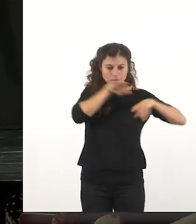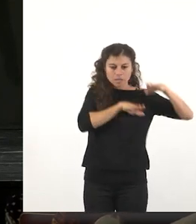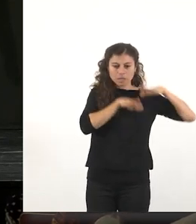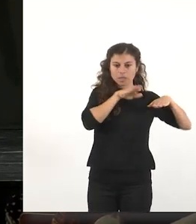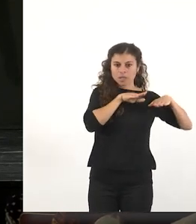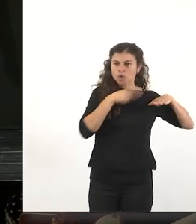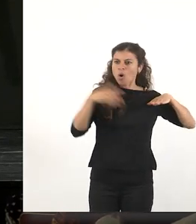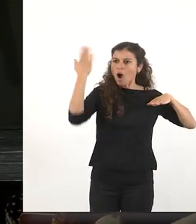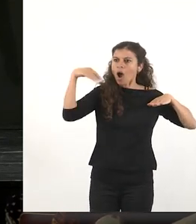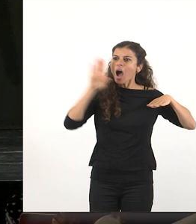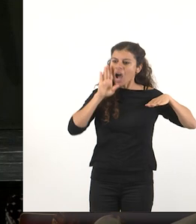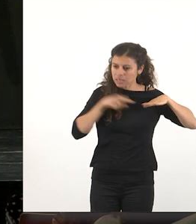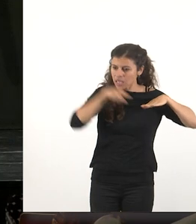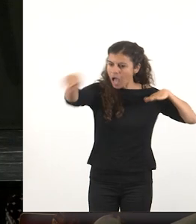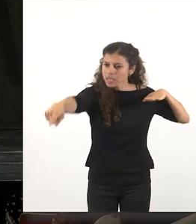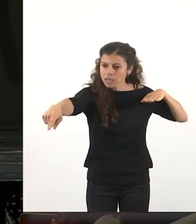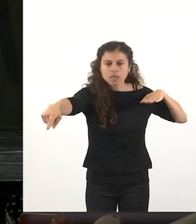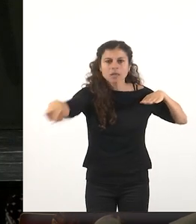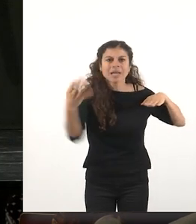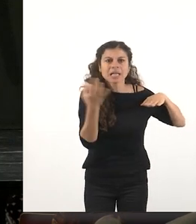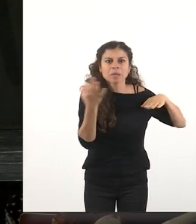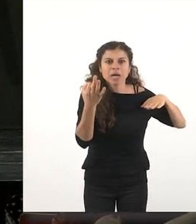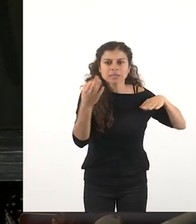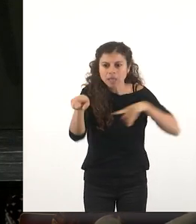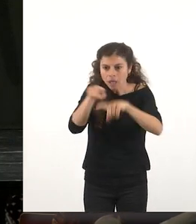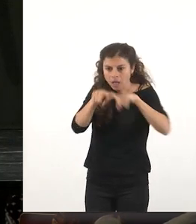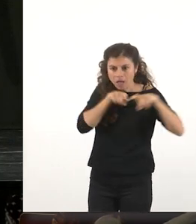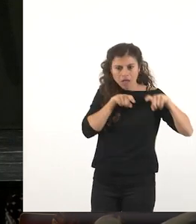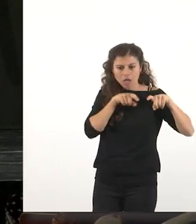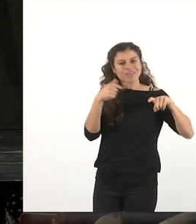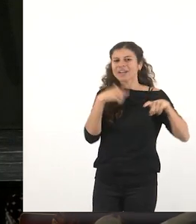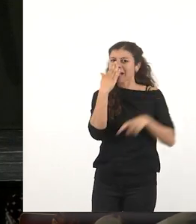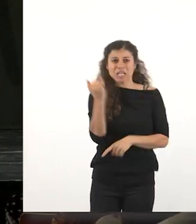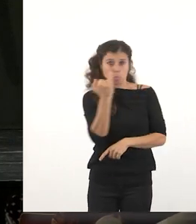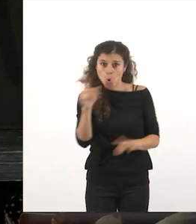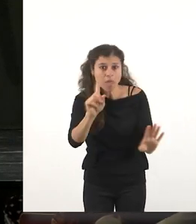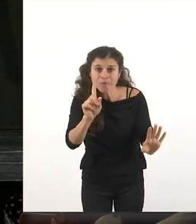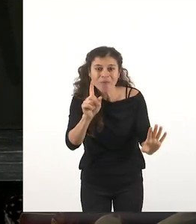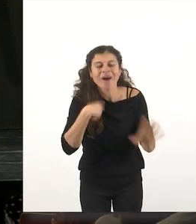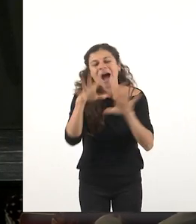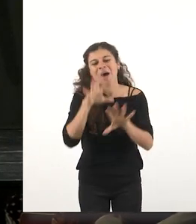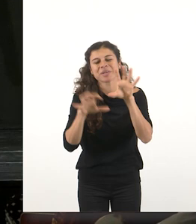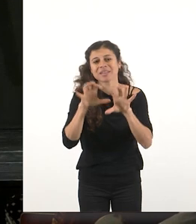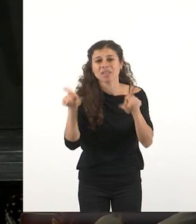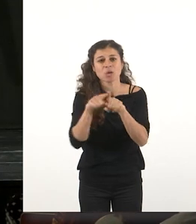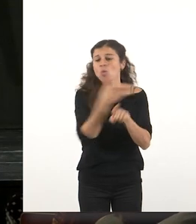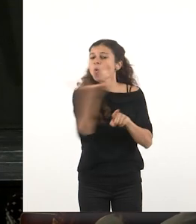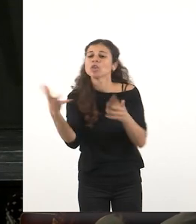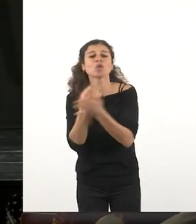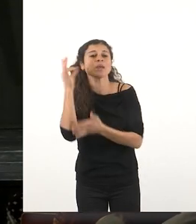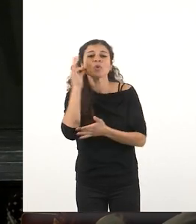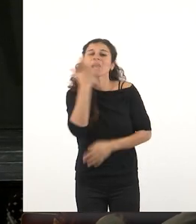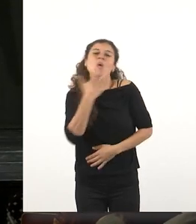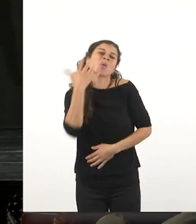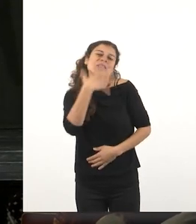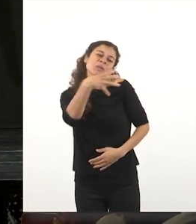yo antes estaba ahí. ¿Pero qué me ha pasado? No, no, hija, yo no soy gilipollas. Lo aprendí como todas las mujeres los cuentos. Está dejando ella su reino para